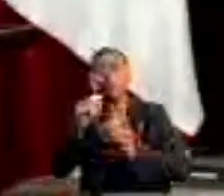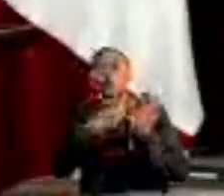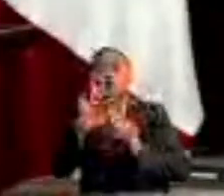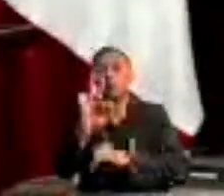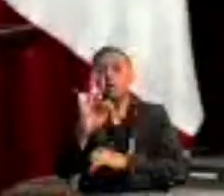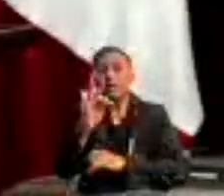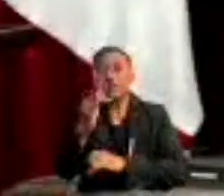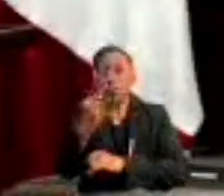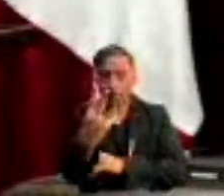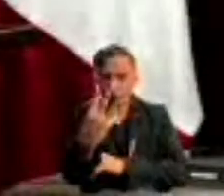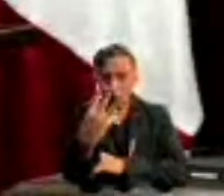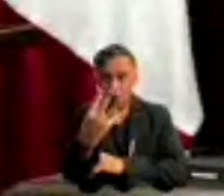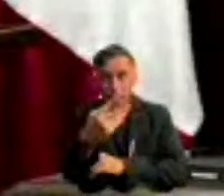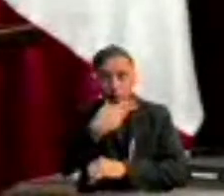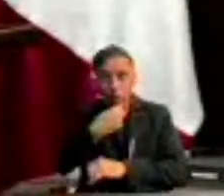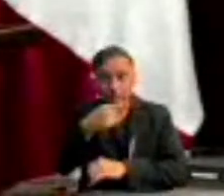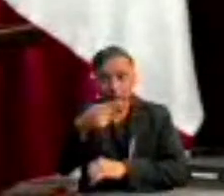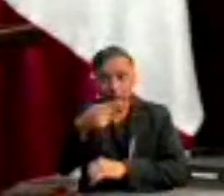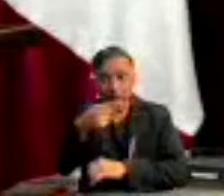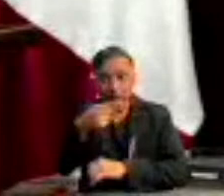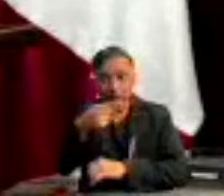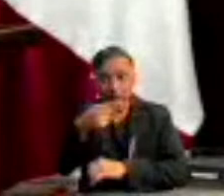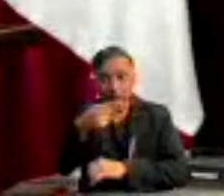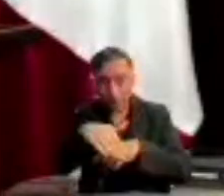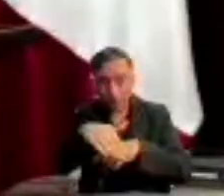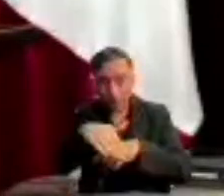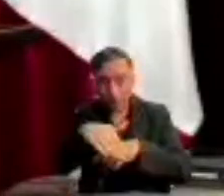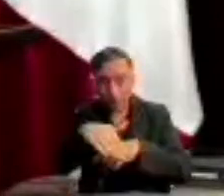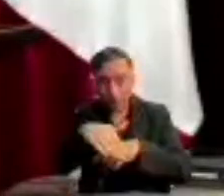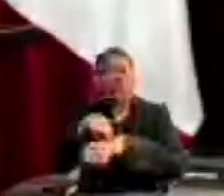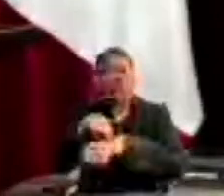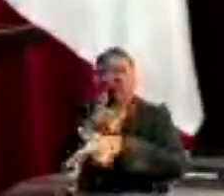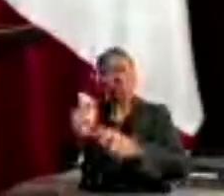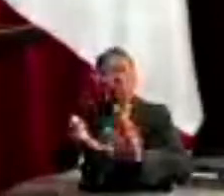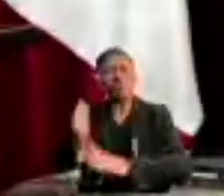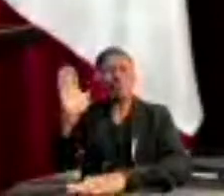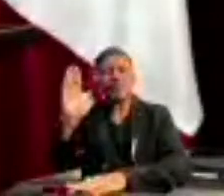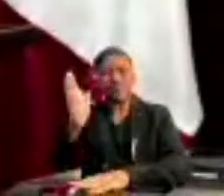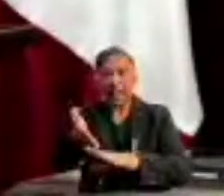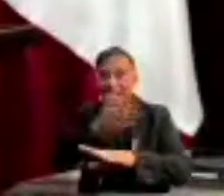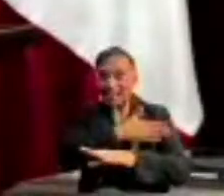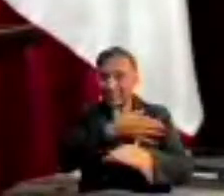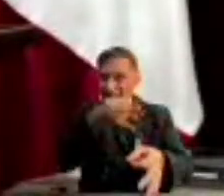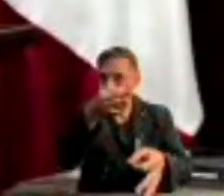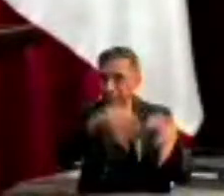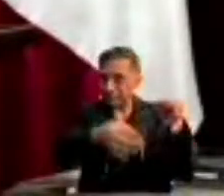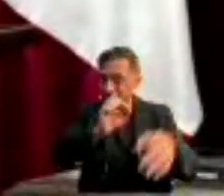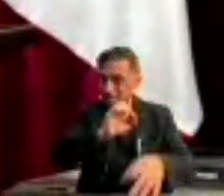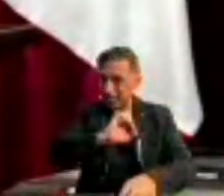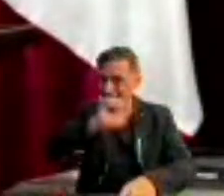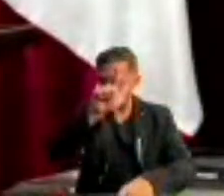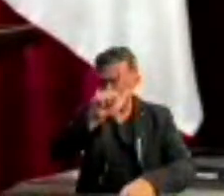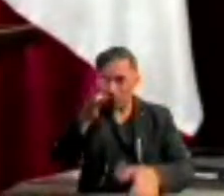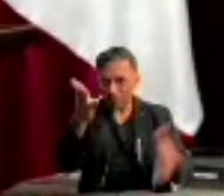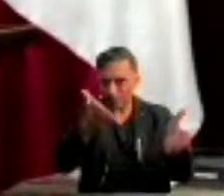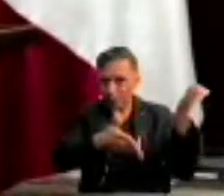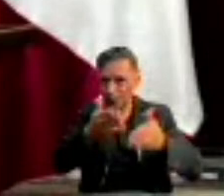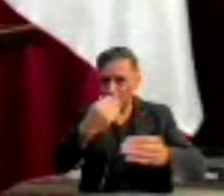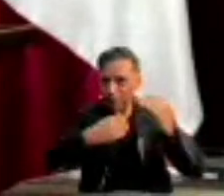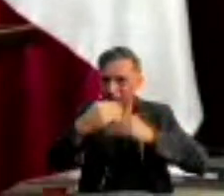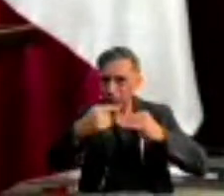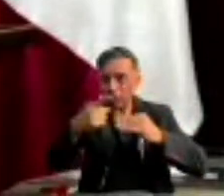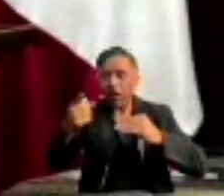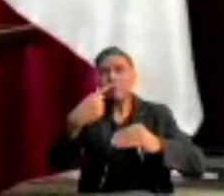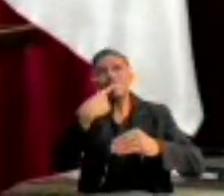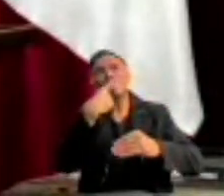libertad porque los ministros que habían asistido al banquete le otorgaron un amparo federal. Pero no